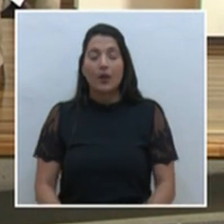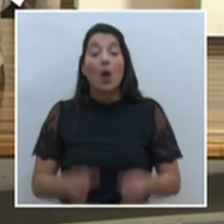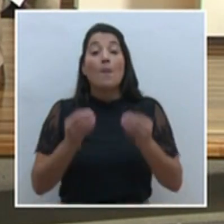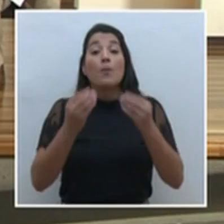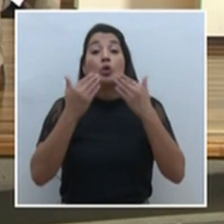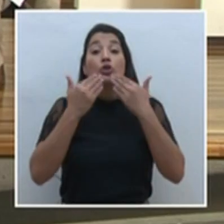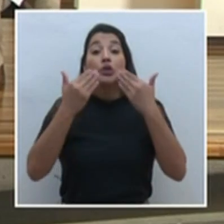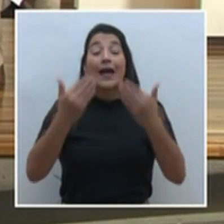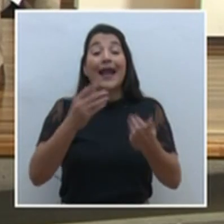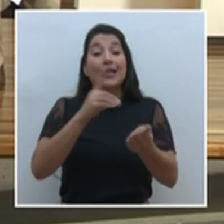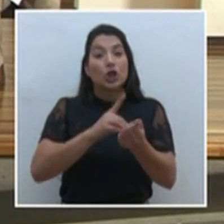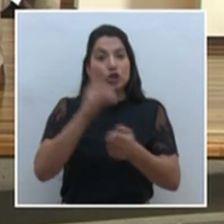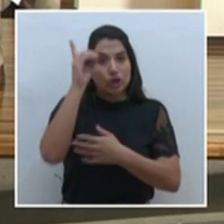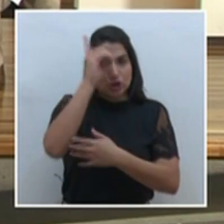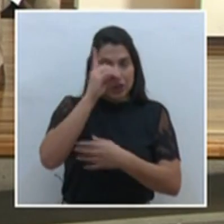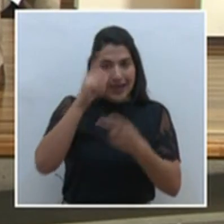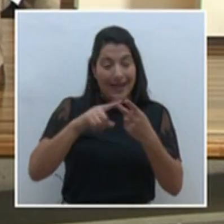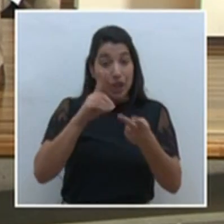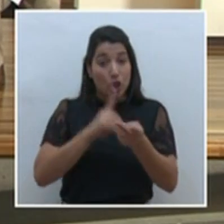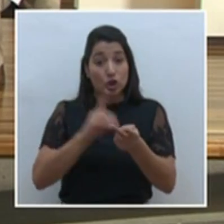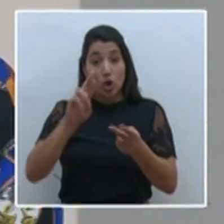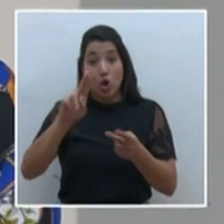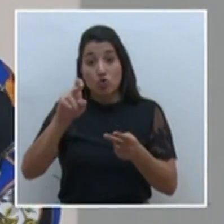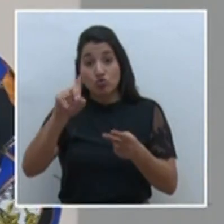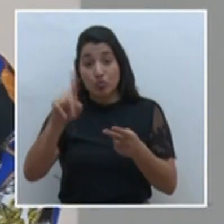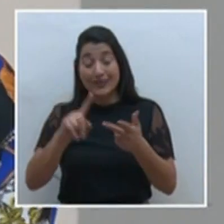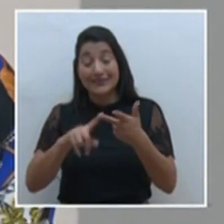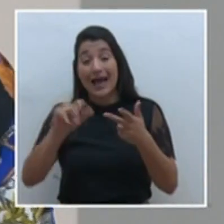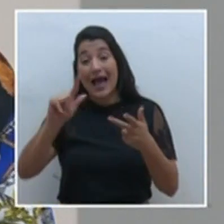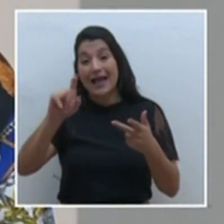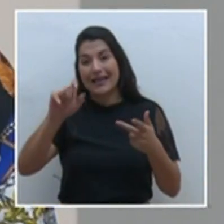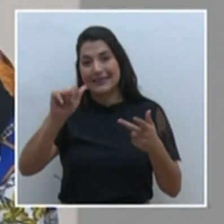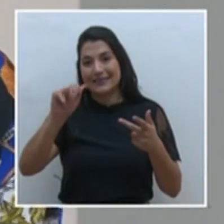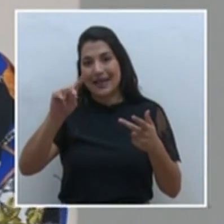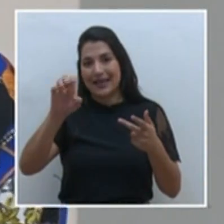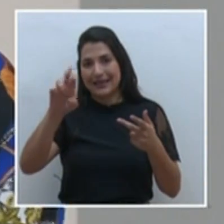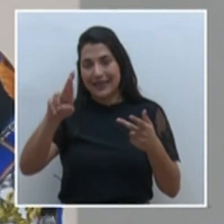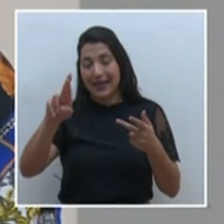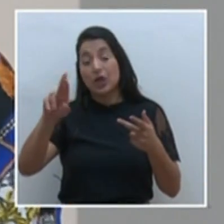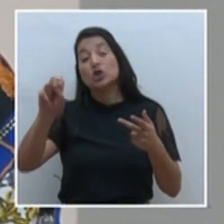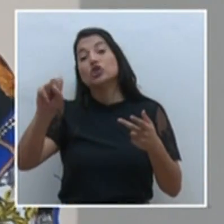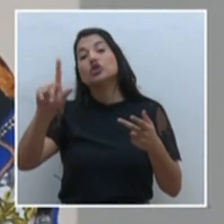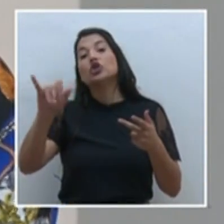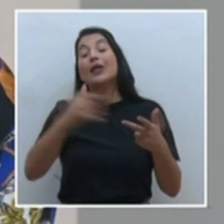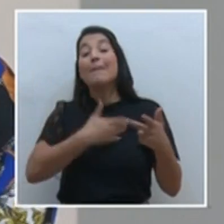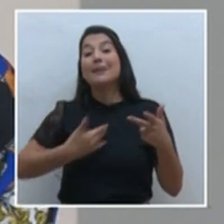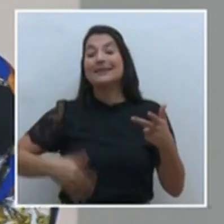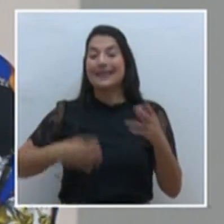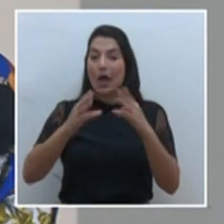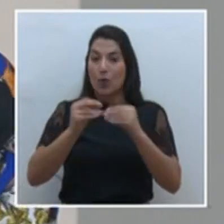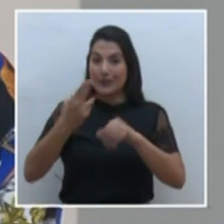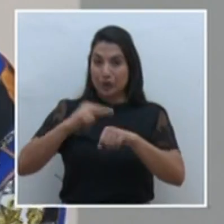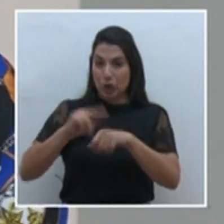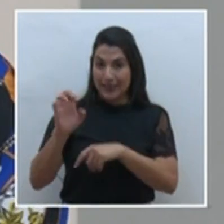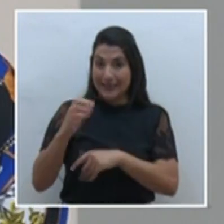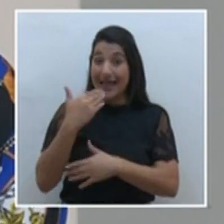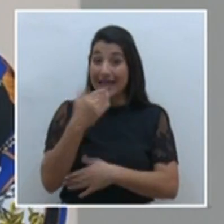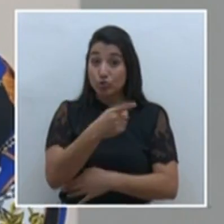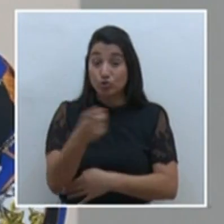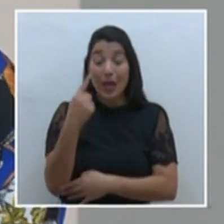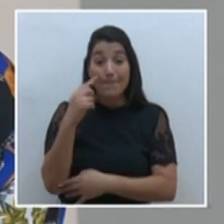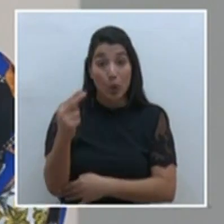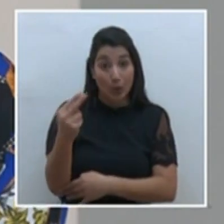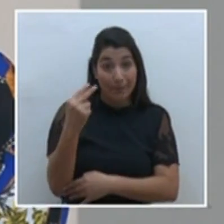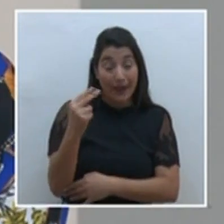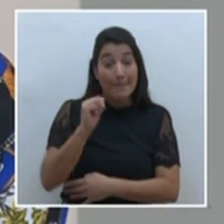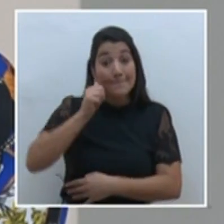Muchísimas gracias al doctor Salas, al doctor Ruiz y a don Alexander Solís, presidente de la Comisión Nacional de Emergencias. Muchas gracias a usted por